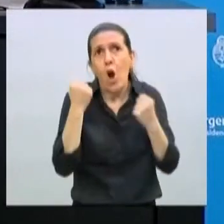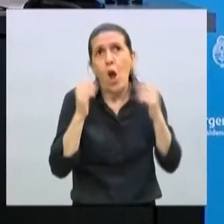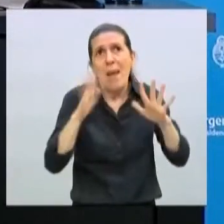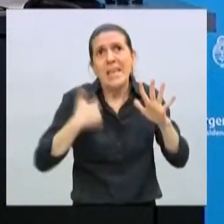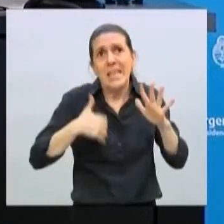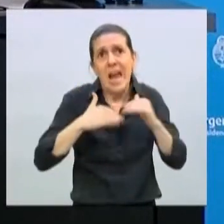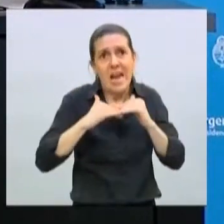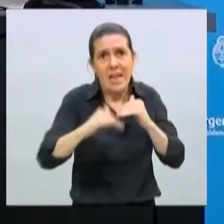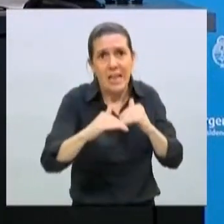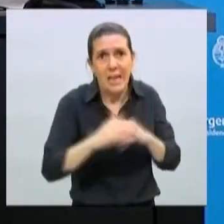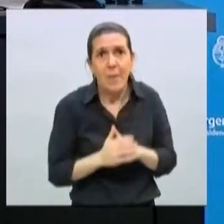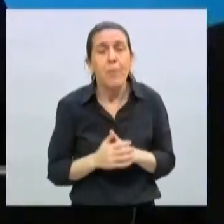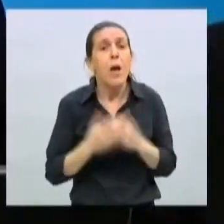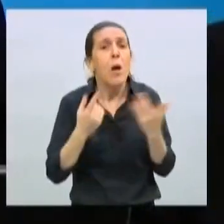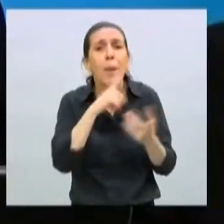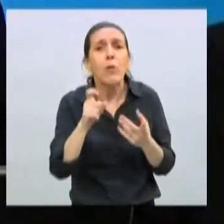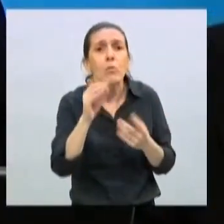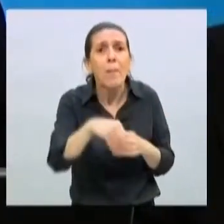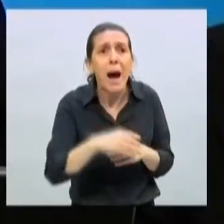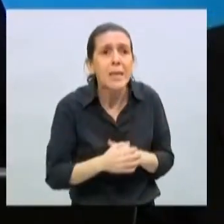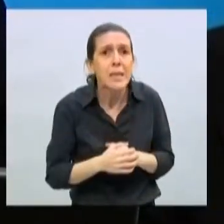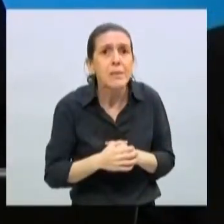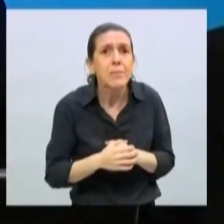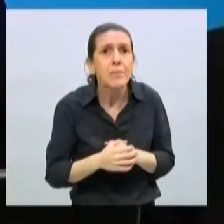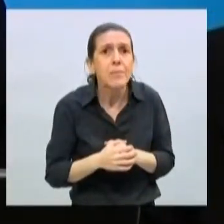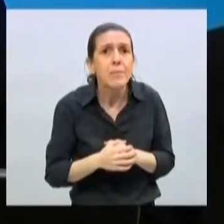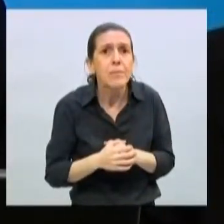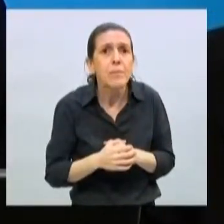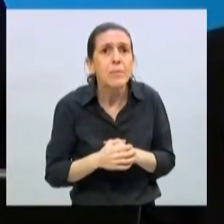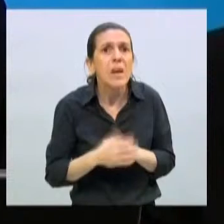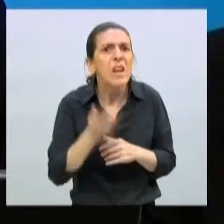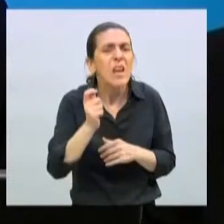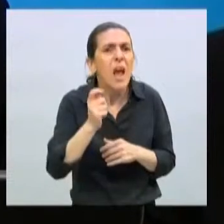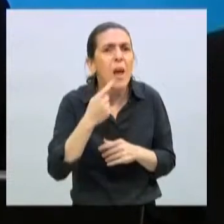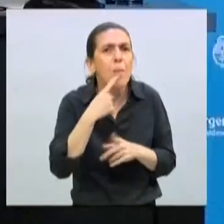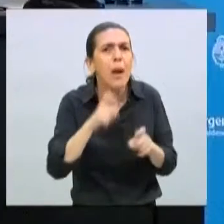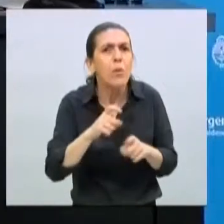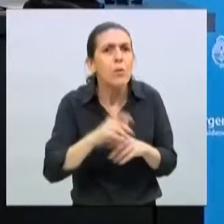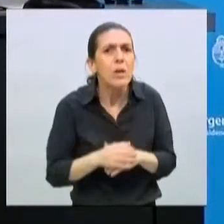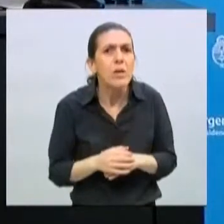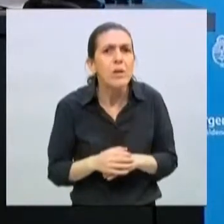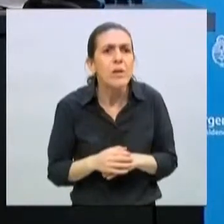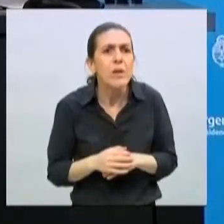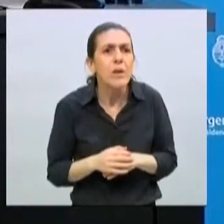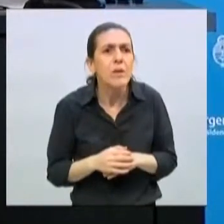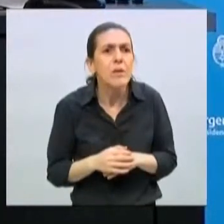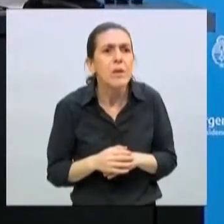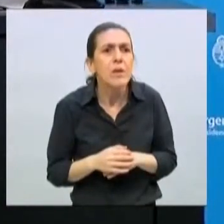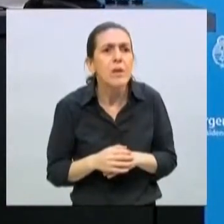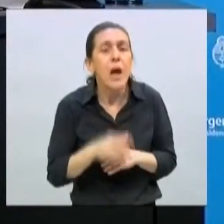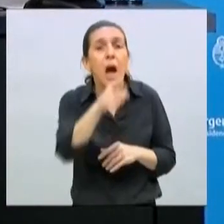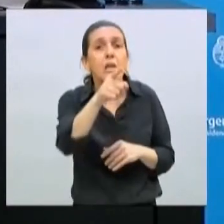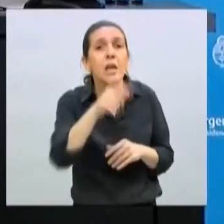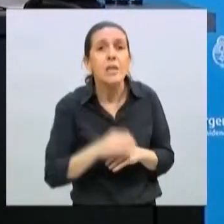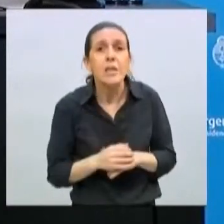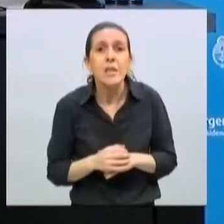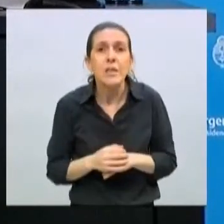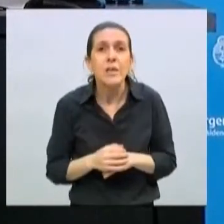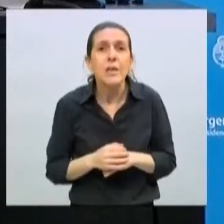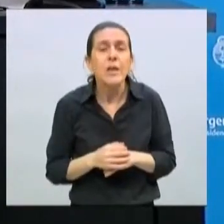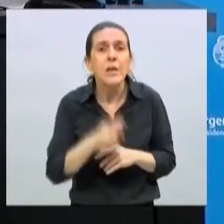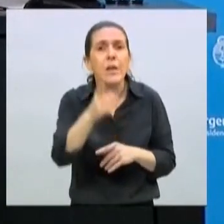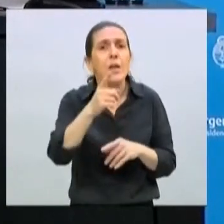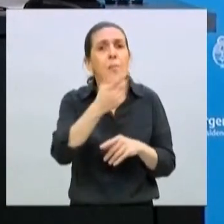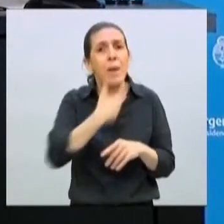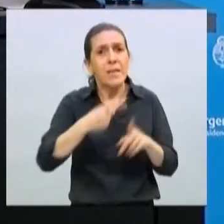hoy en día. Bueno, una pregunta más. Última pregunta. ¿Quién la tiene? Allá. Hola, señor